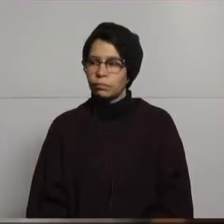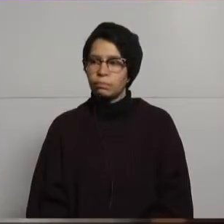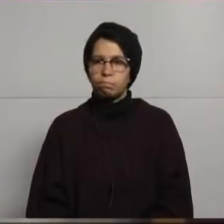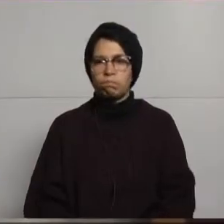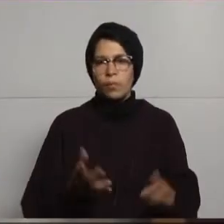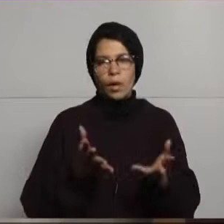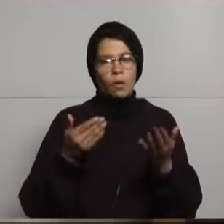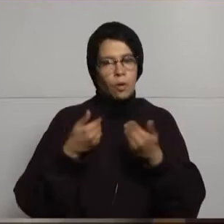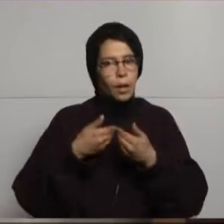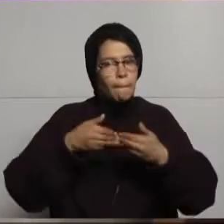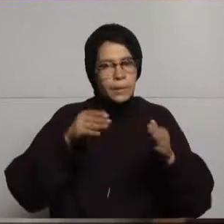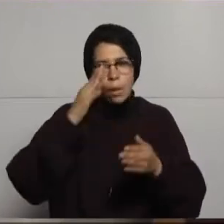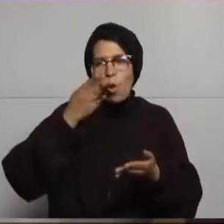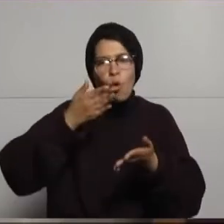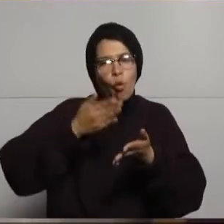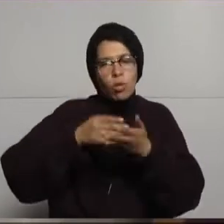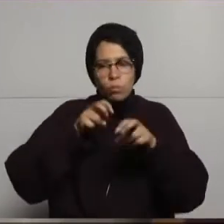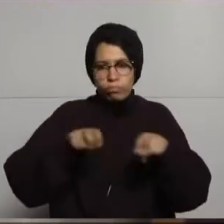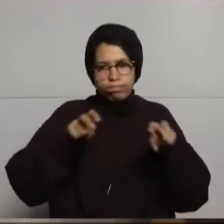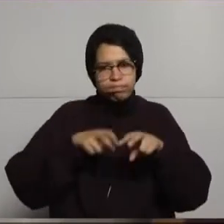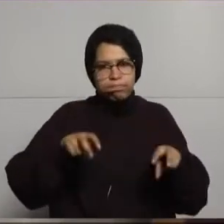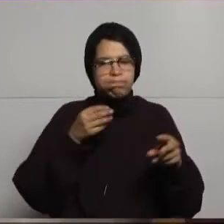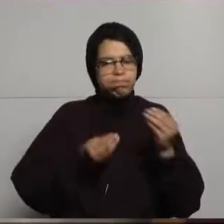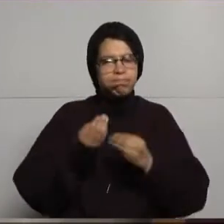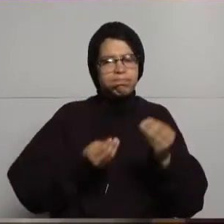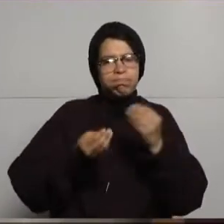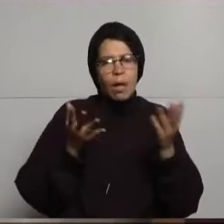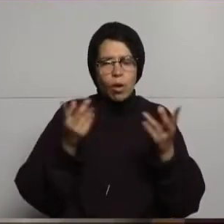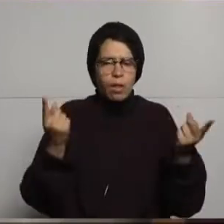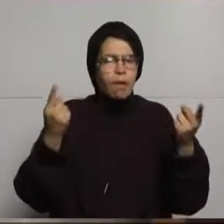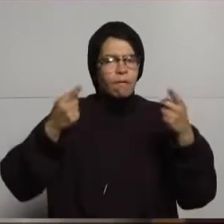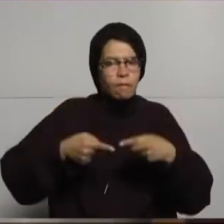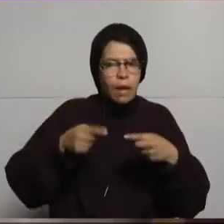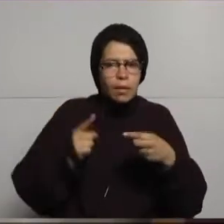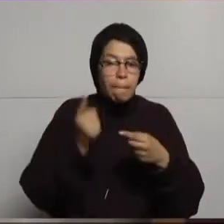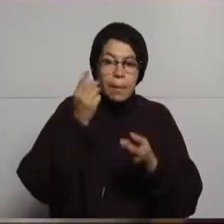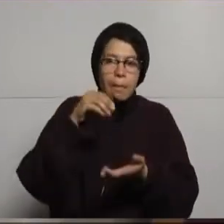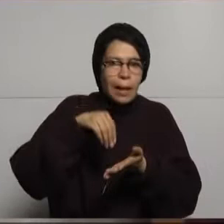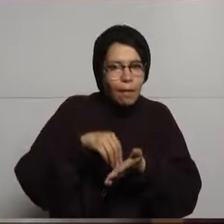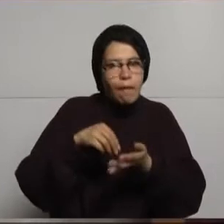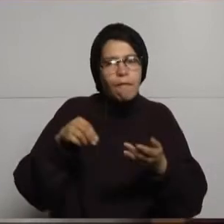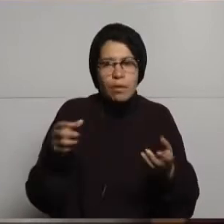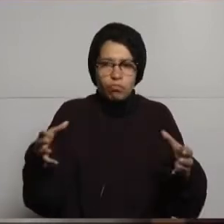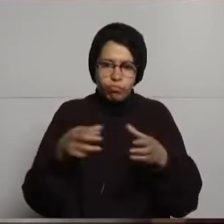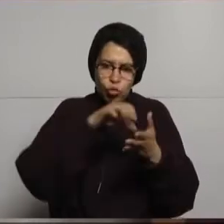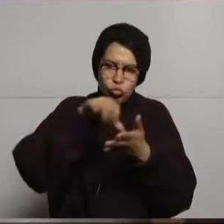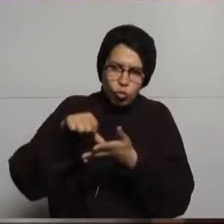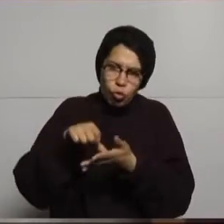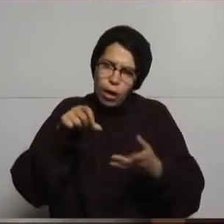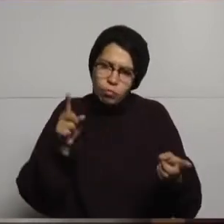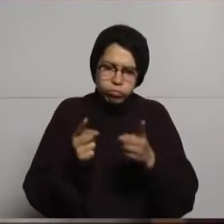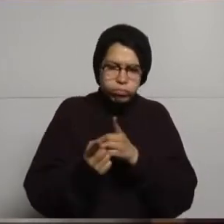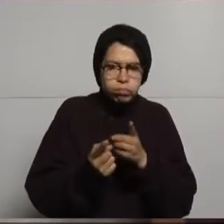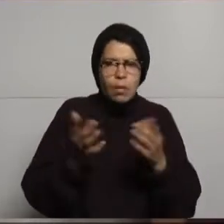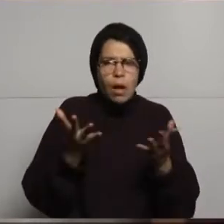Bien, y comenzamos ahora con el último de los paneles en esta modalidad de debate, en esta primera jornada de encuentro de ciudades inteligentes, titulado